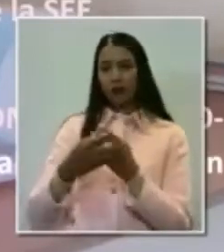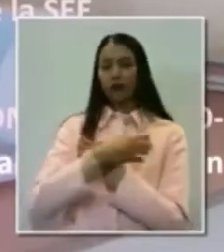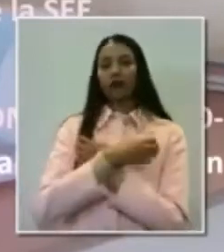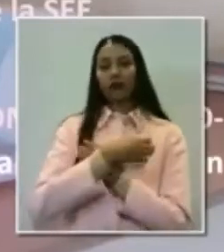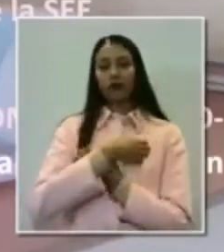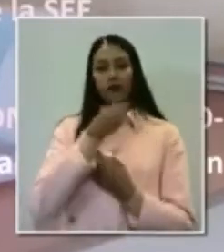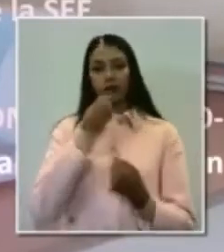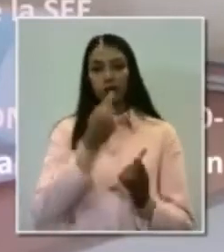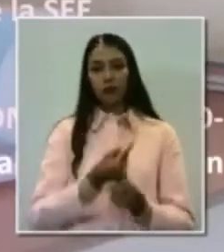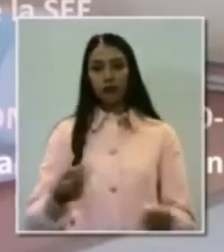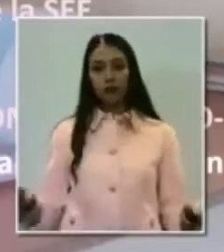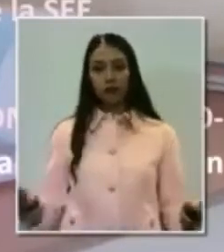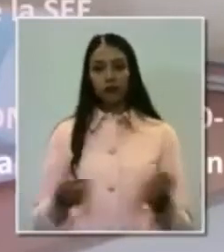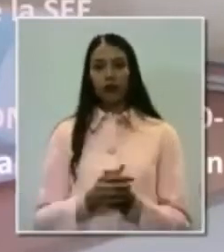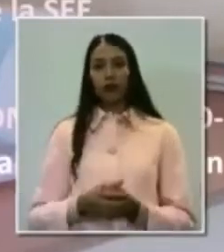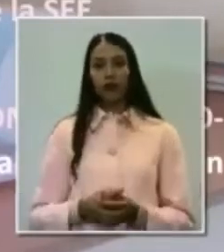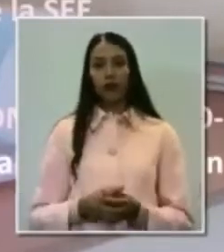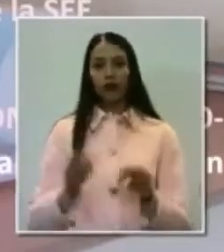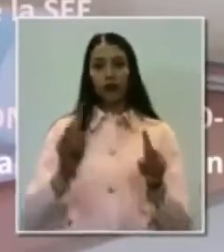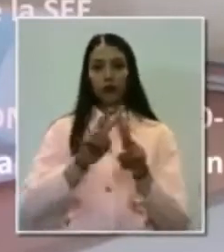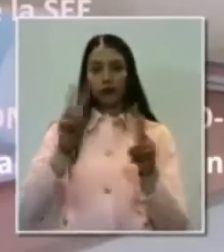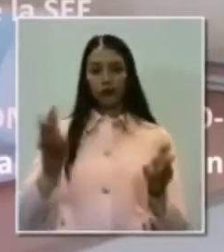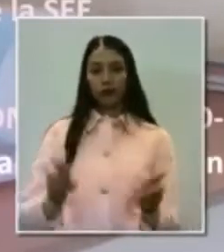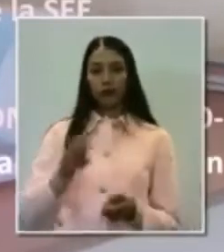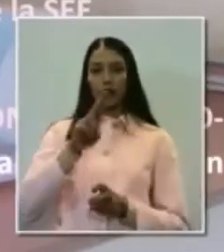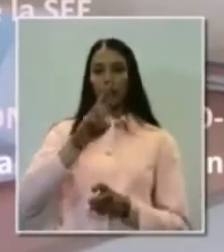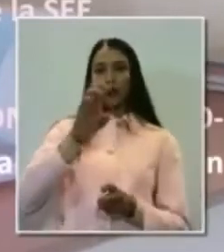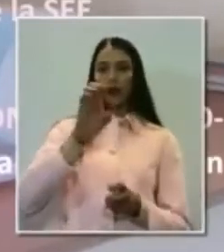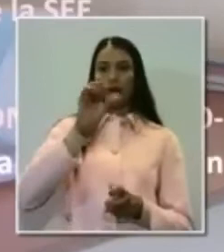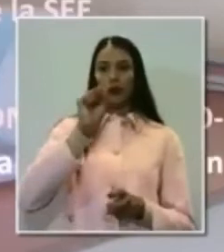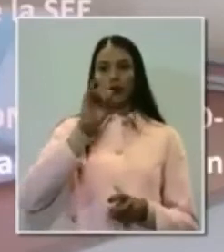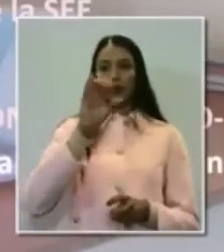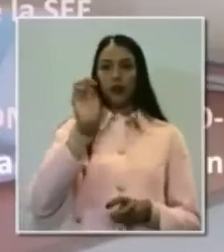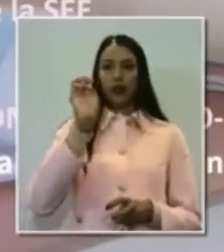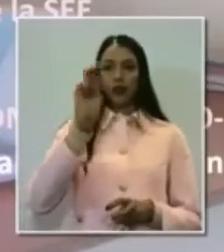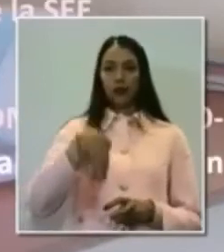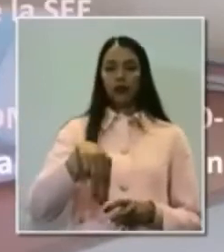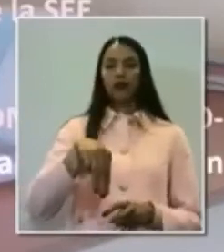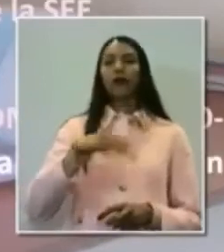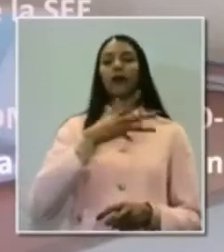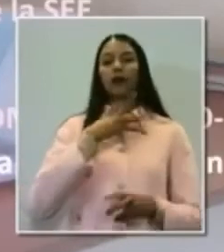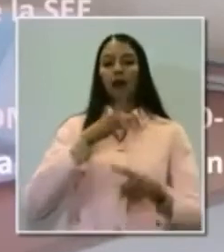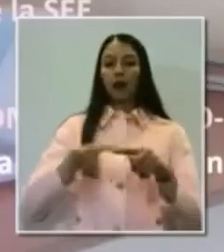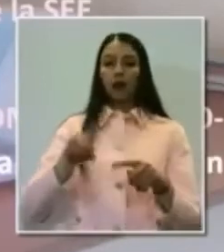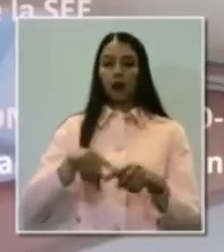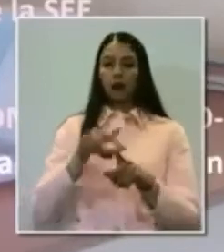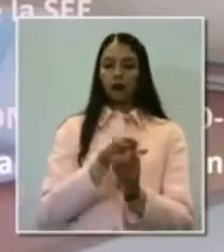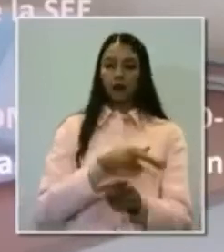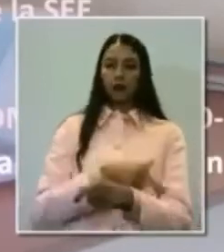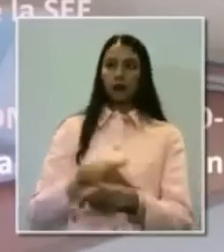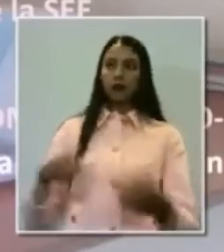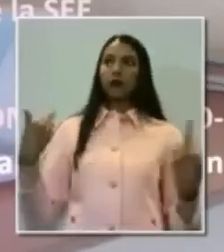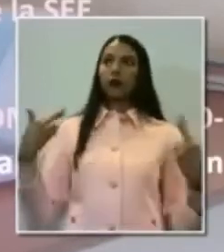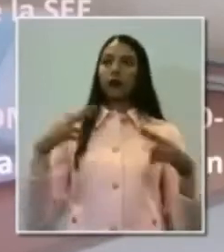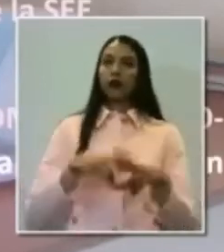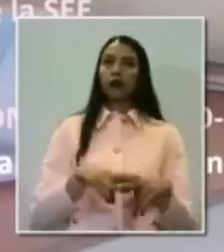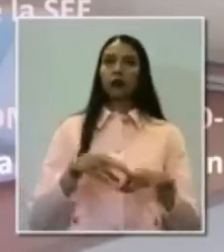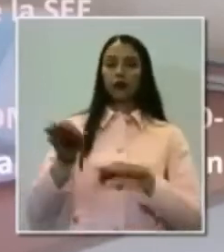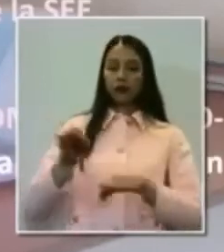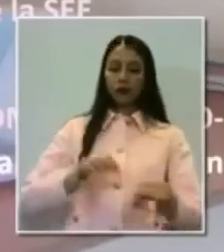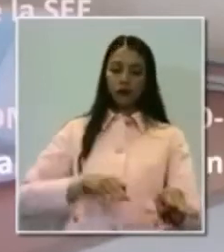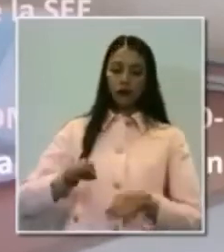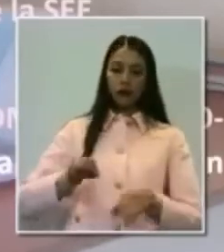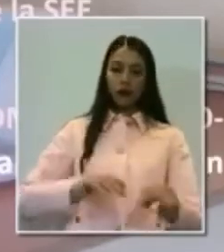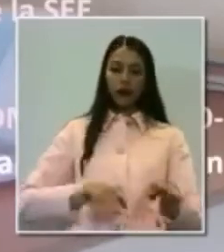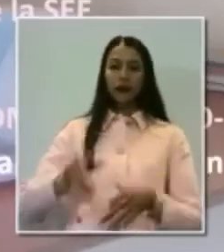educación de los niños. Con respecto al tema de Huesicam, existen diferentes procesos donde los docentes